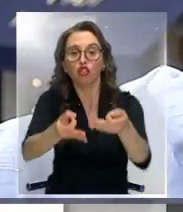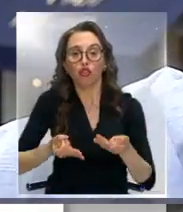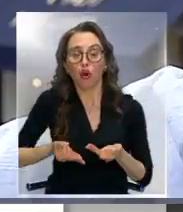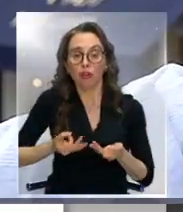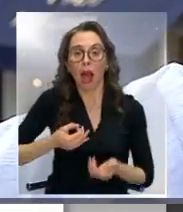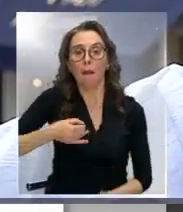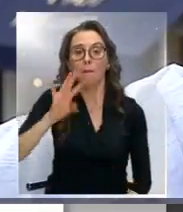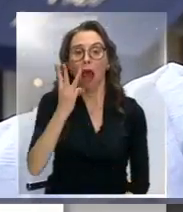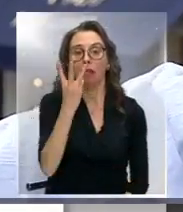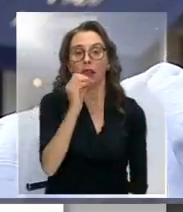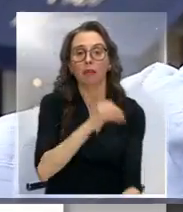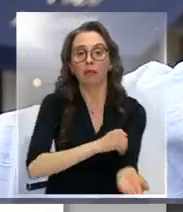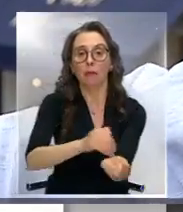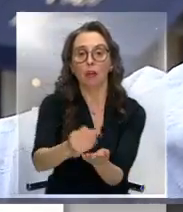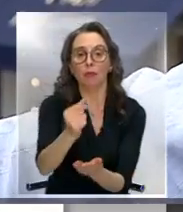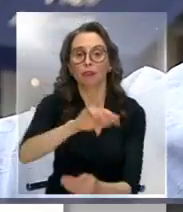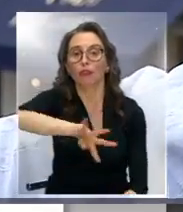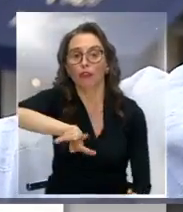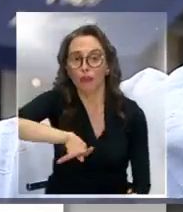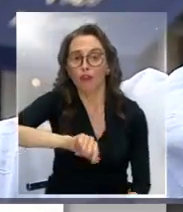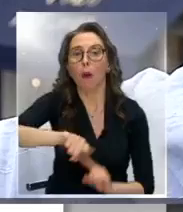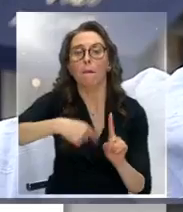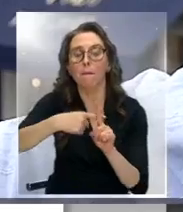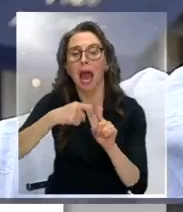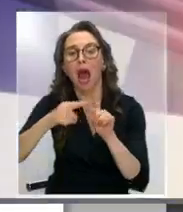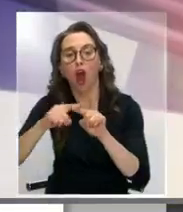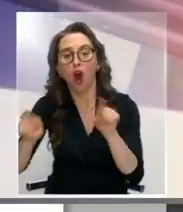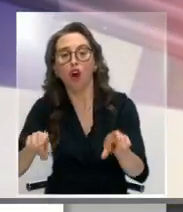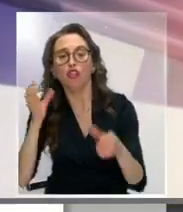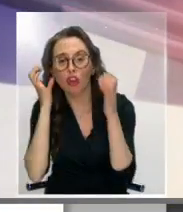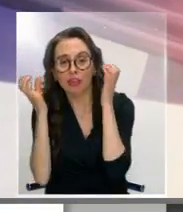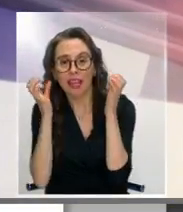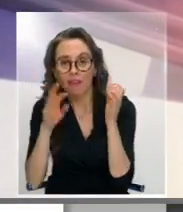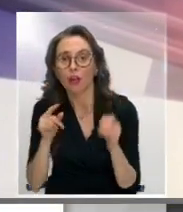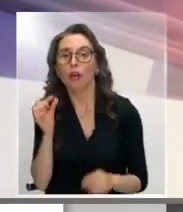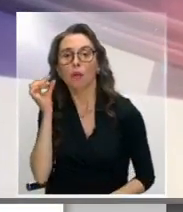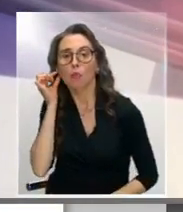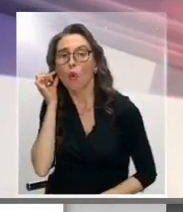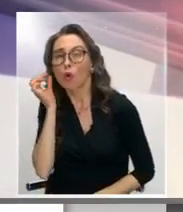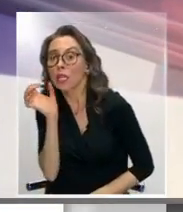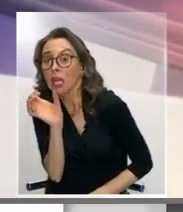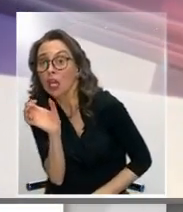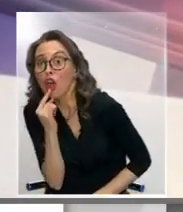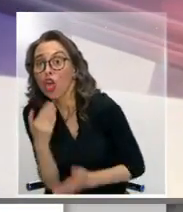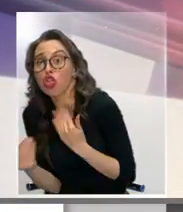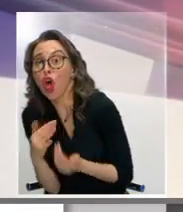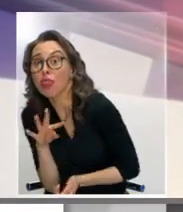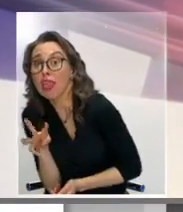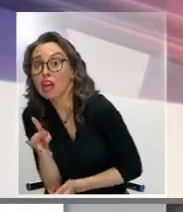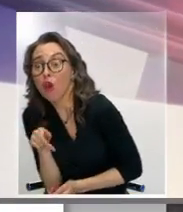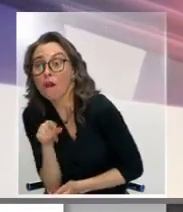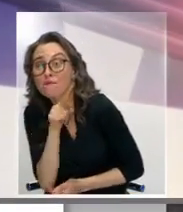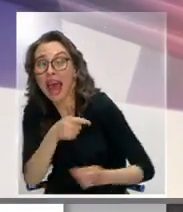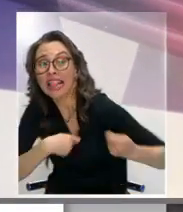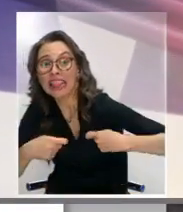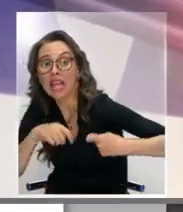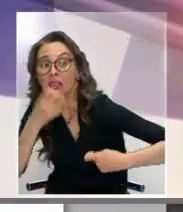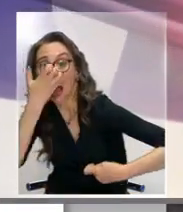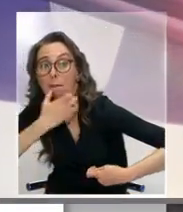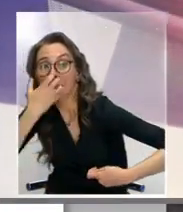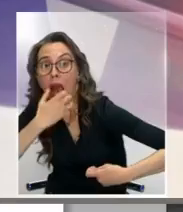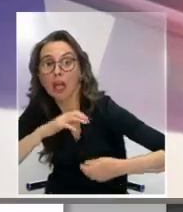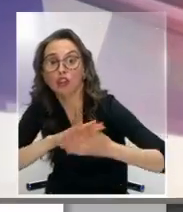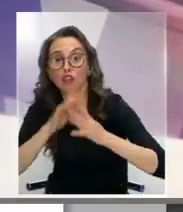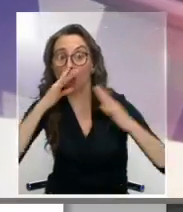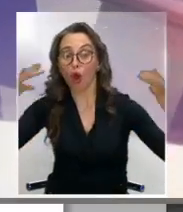superaría los 30 millones más el detalle de los otros teléfonos. ¿A dónde están robando? En la Mac. Caos que sería visto en todo el centro